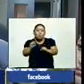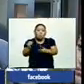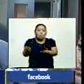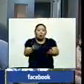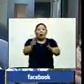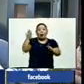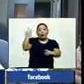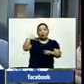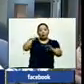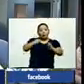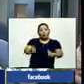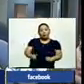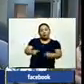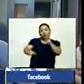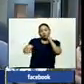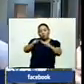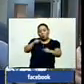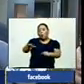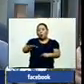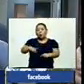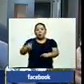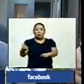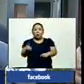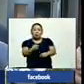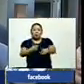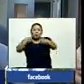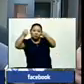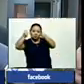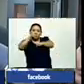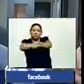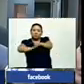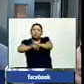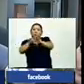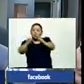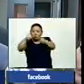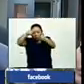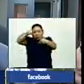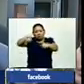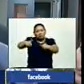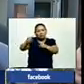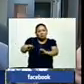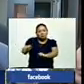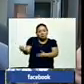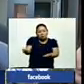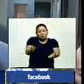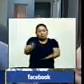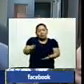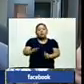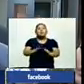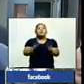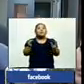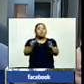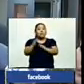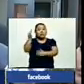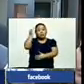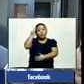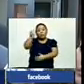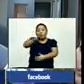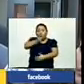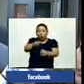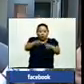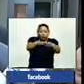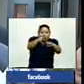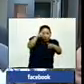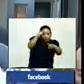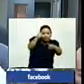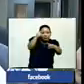de las autoridades y de los centros penales para poder realizar este tipo de acciones. Incluso tenemos información de inteligencia que